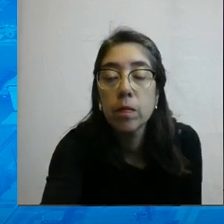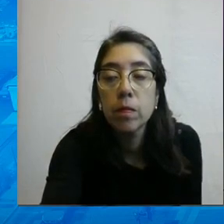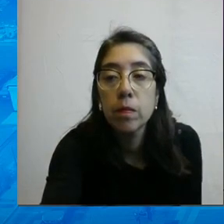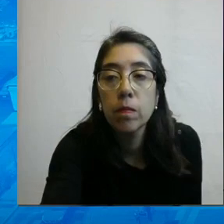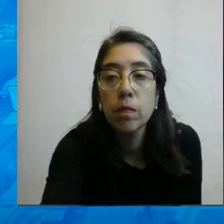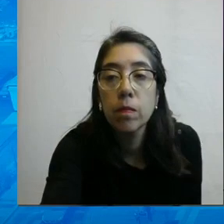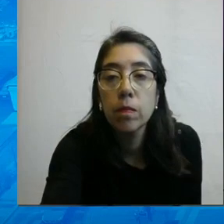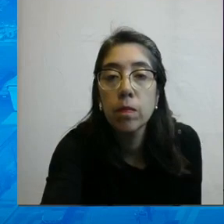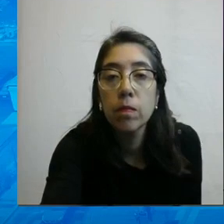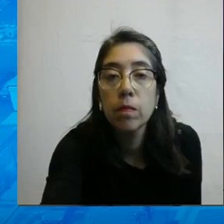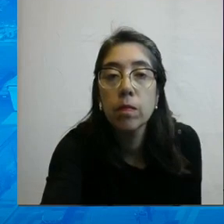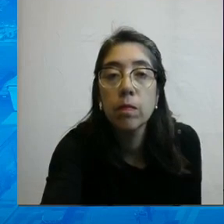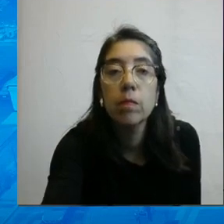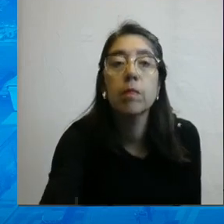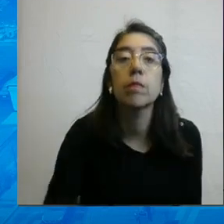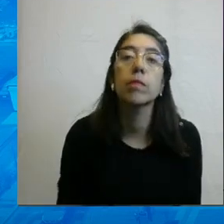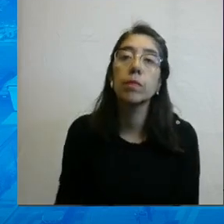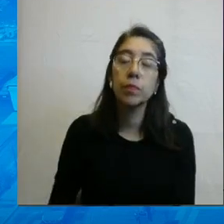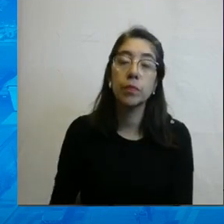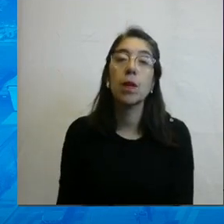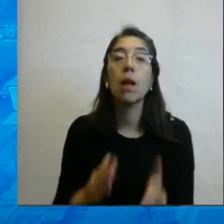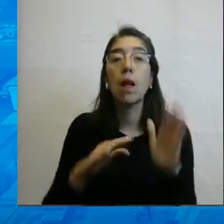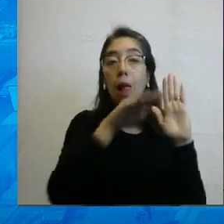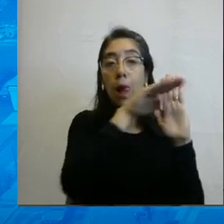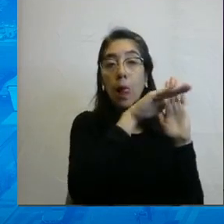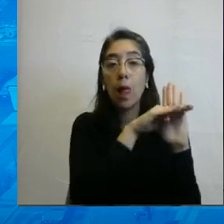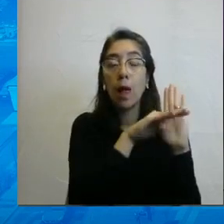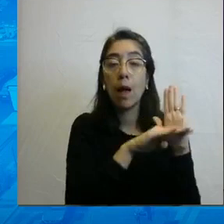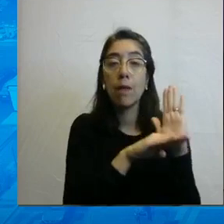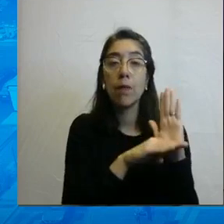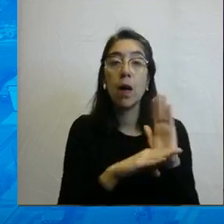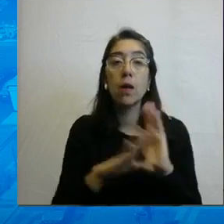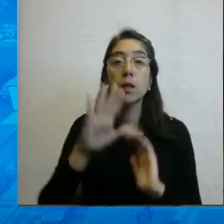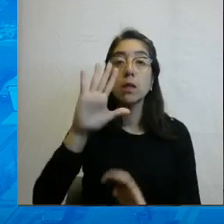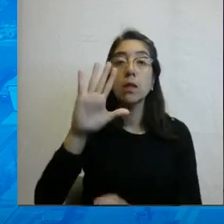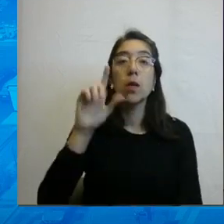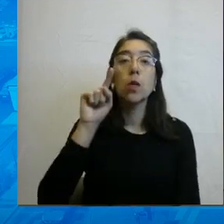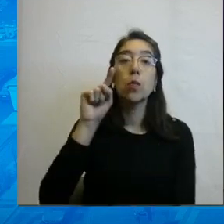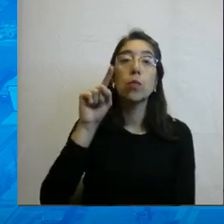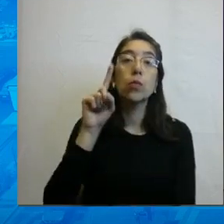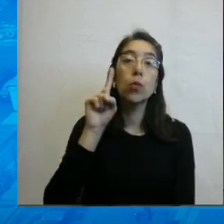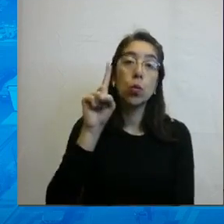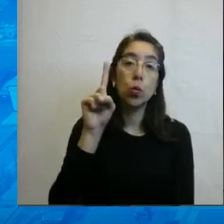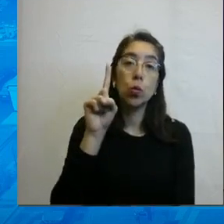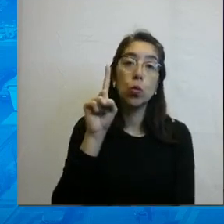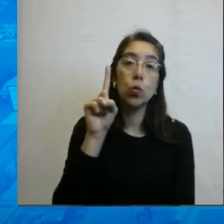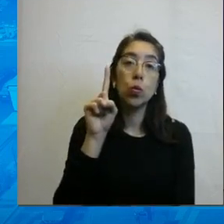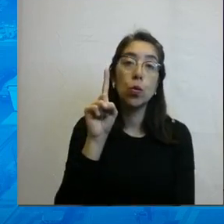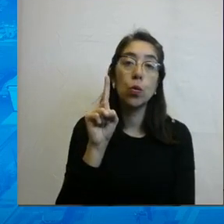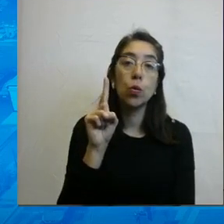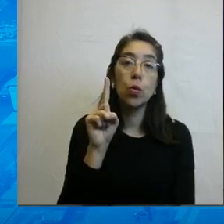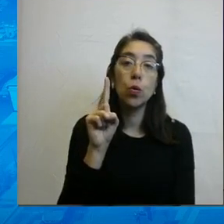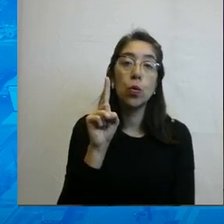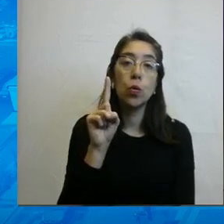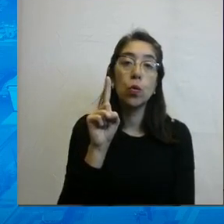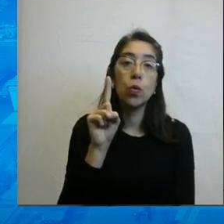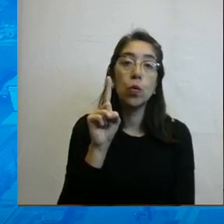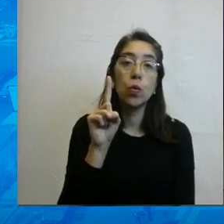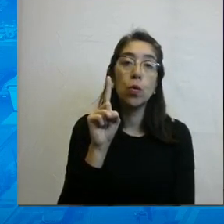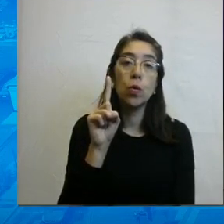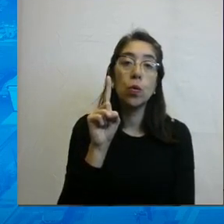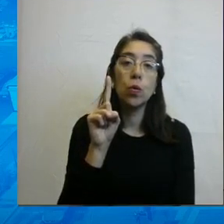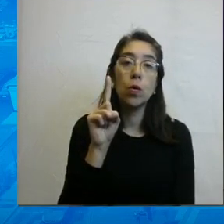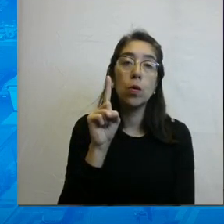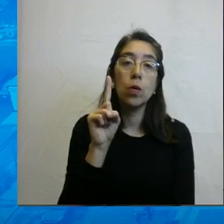La tabla, el punto 5.1, es una petición de la Dirección de Asesoría Jurídica respecto a un comodato de Junta de Vecinos,